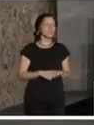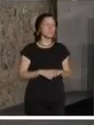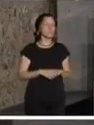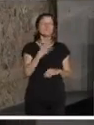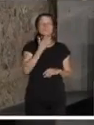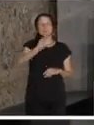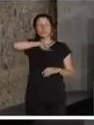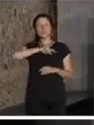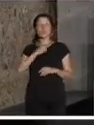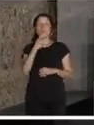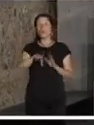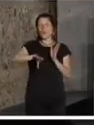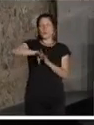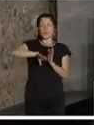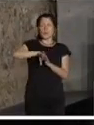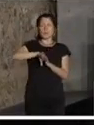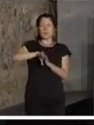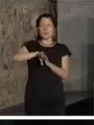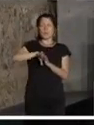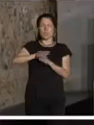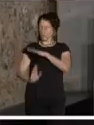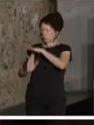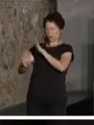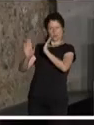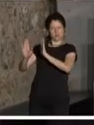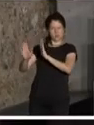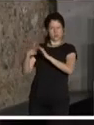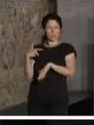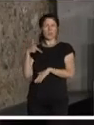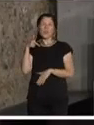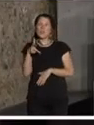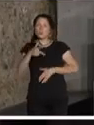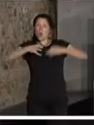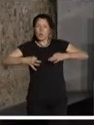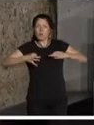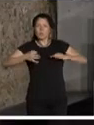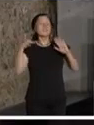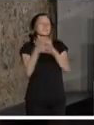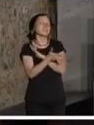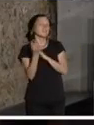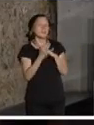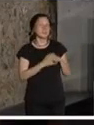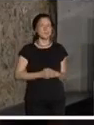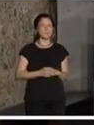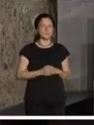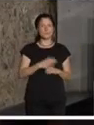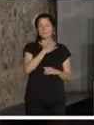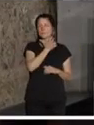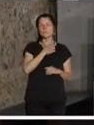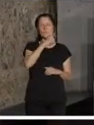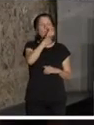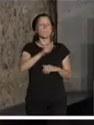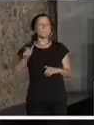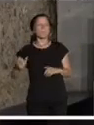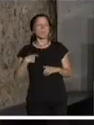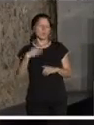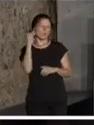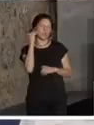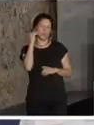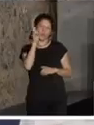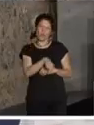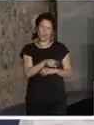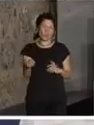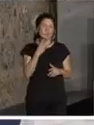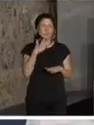cuando decimos que a la derecha se le frena garantizando derechos nos referimos a que la gente no es idiota